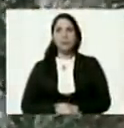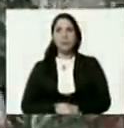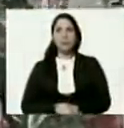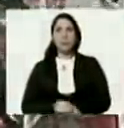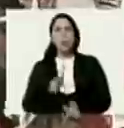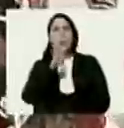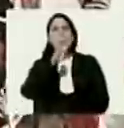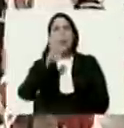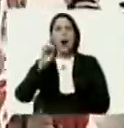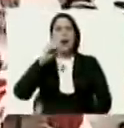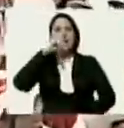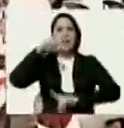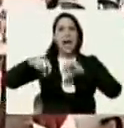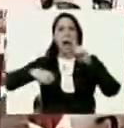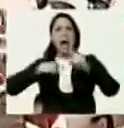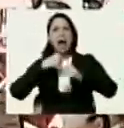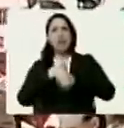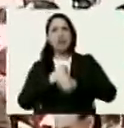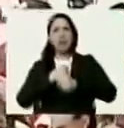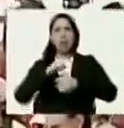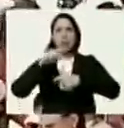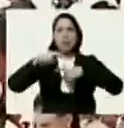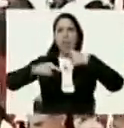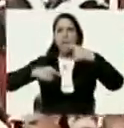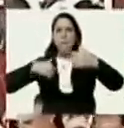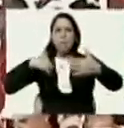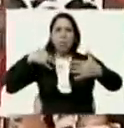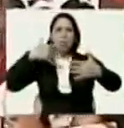40 años después,